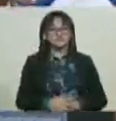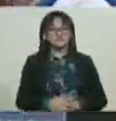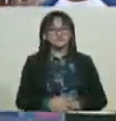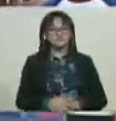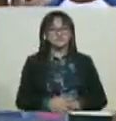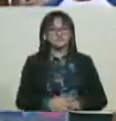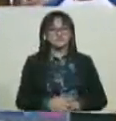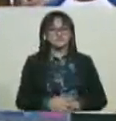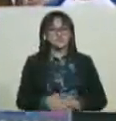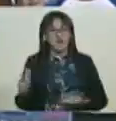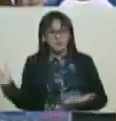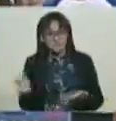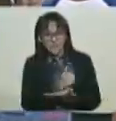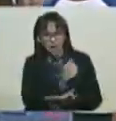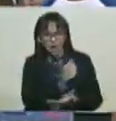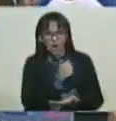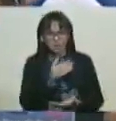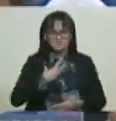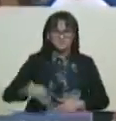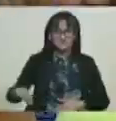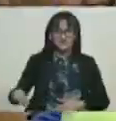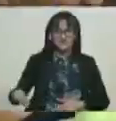un golpe de estado